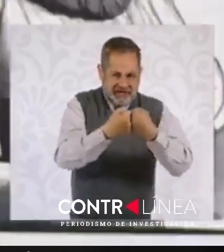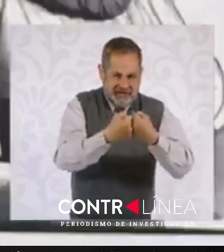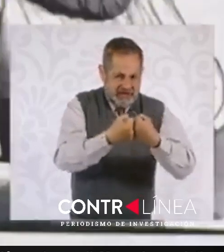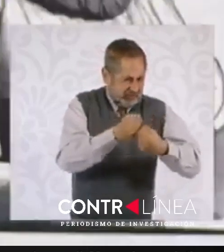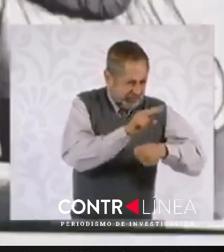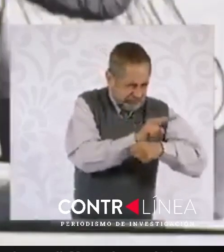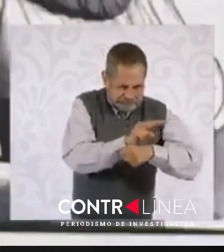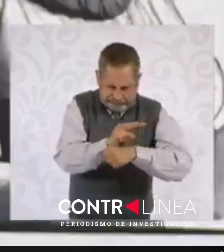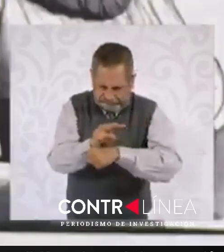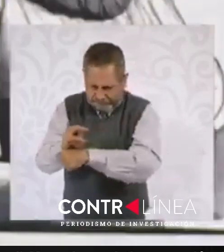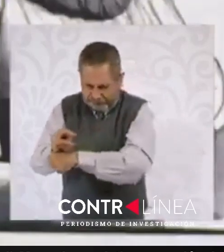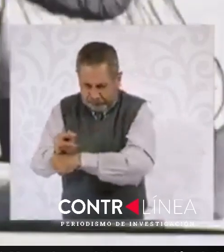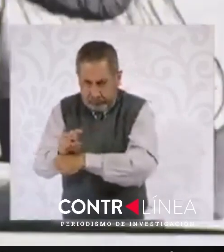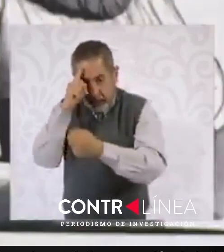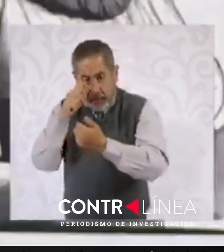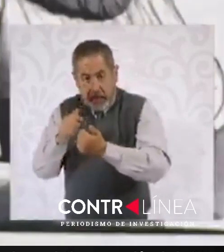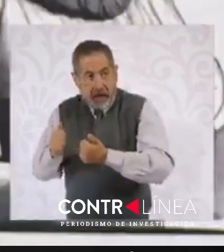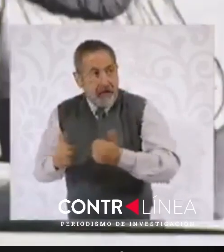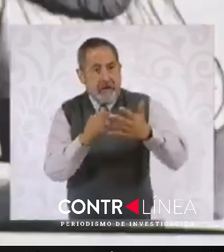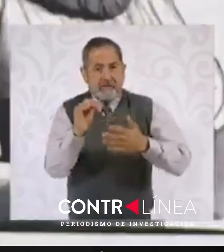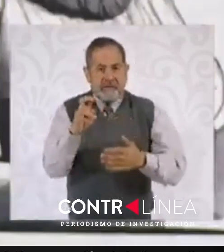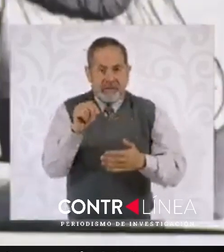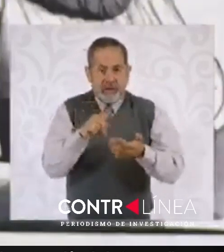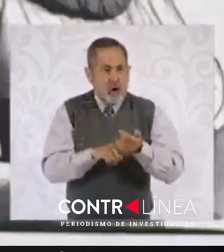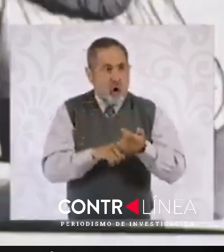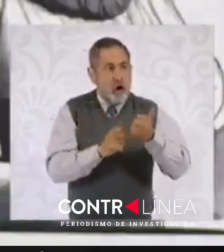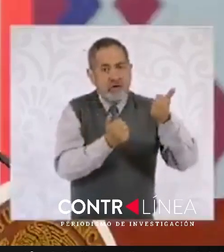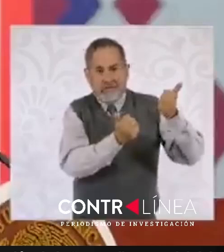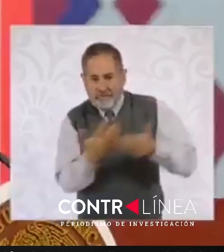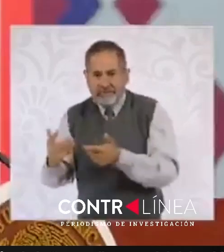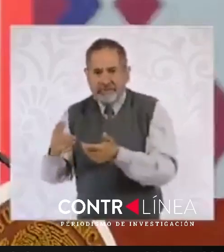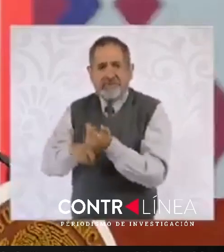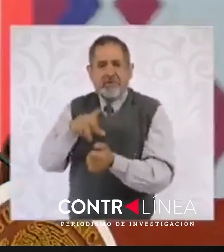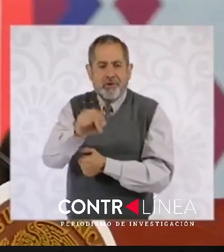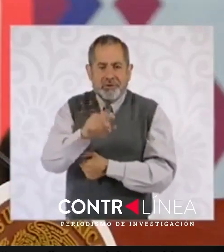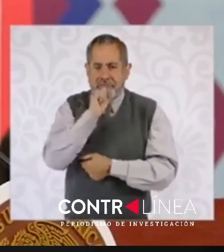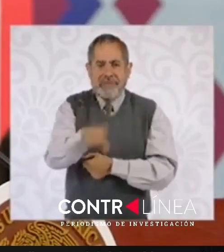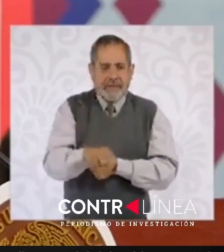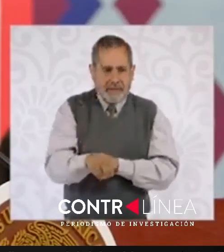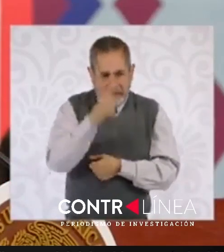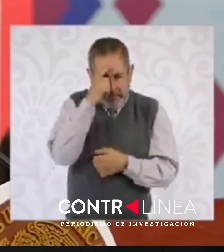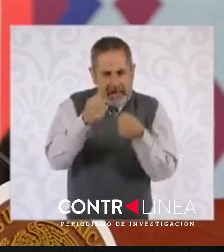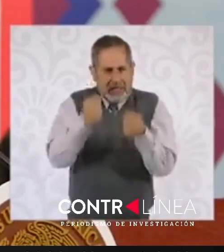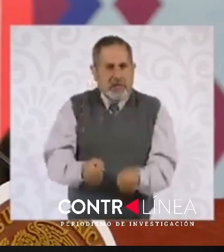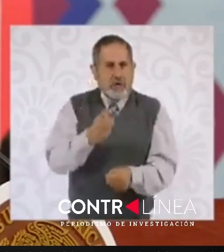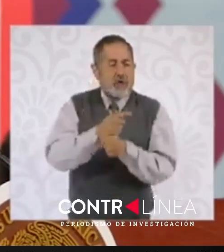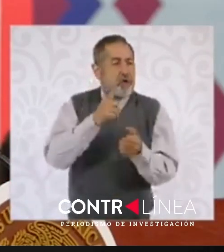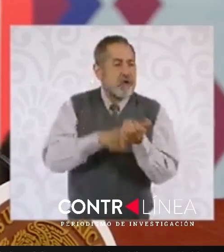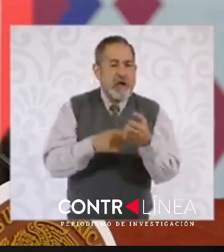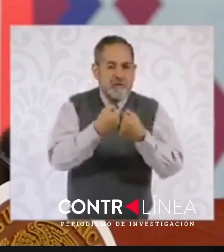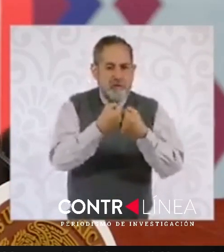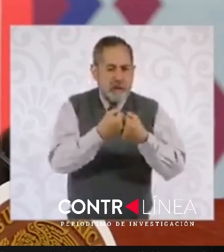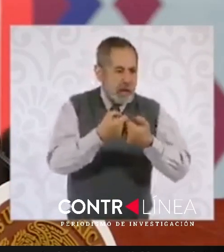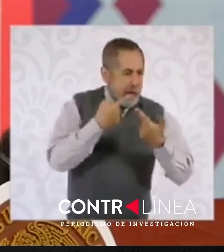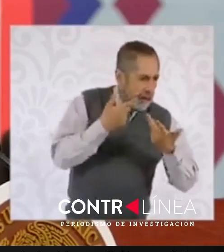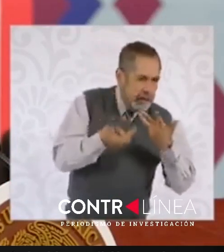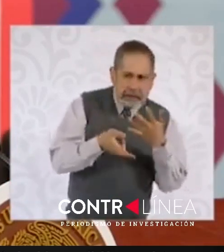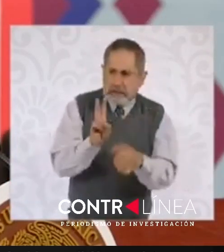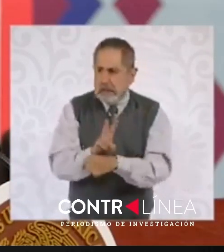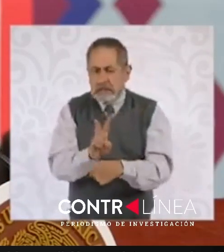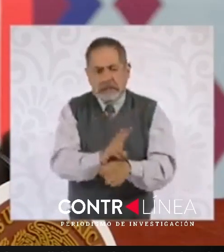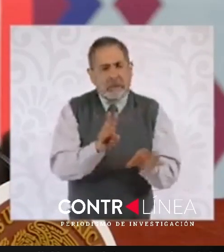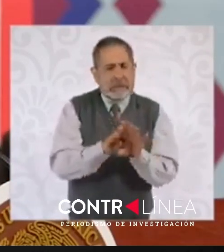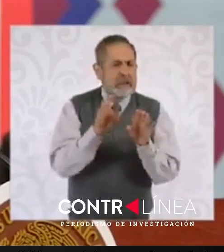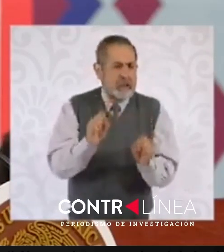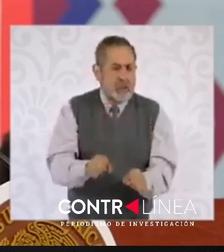drogas y particularmente de fentanilo. Nos ayuda a nosotros también para la seguridad en las zonas fronterizas. Y